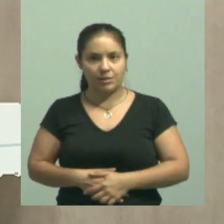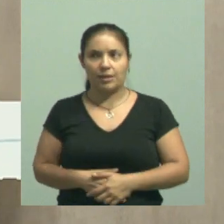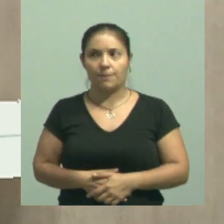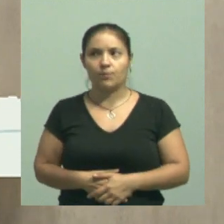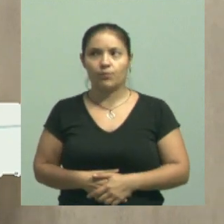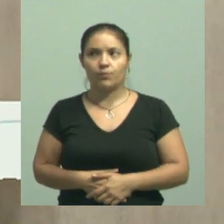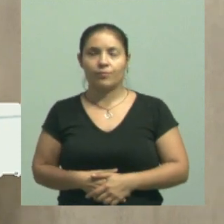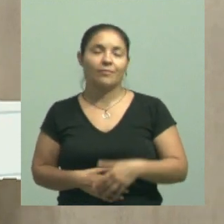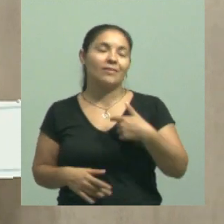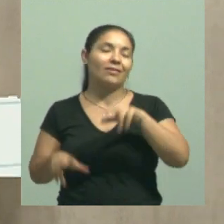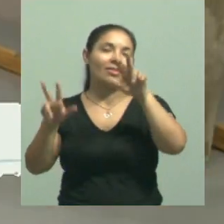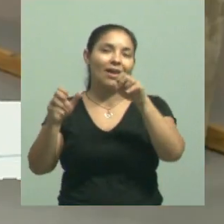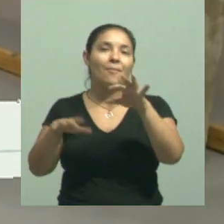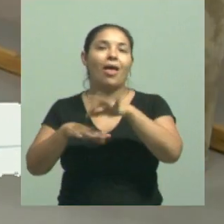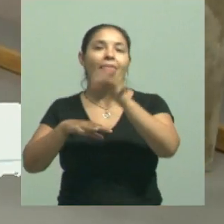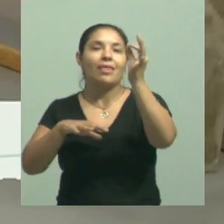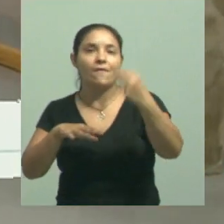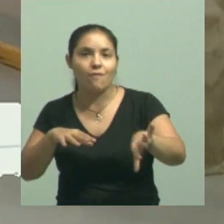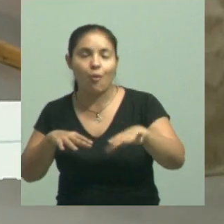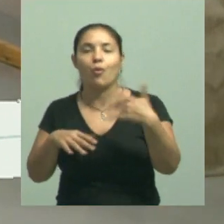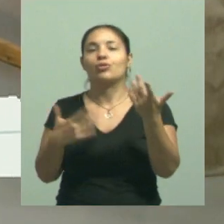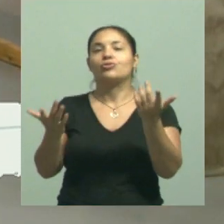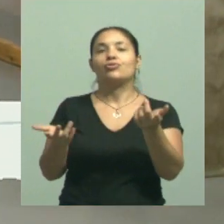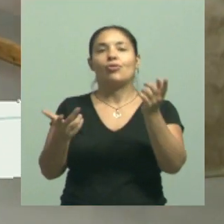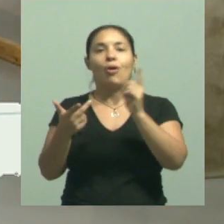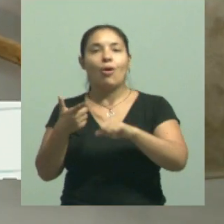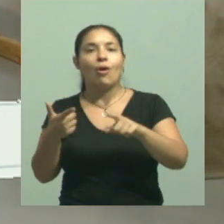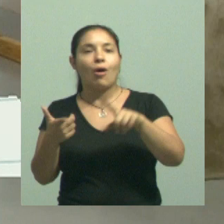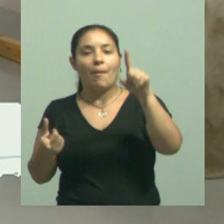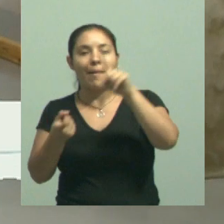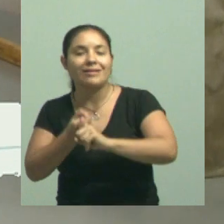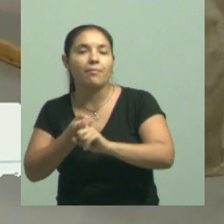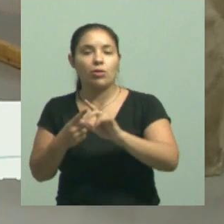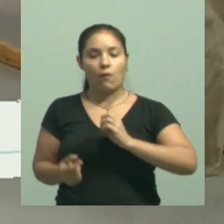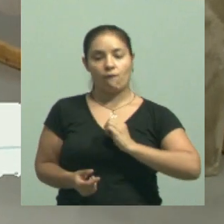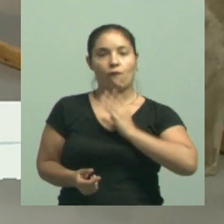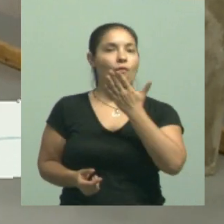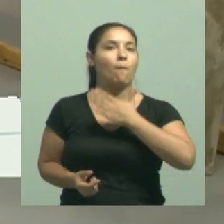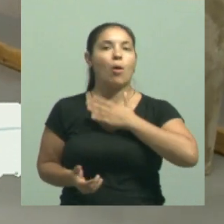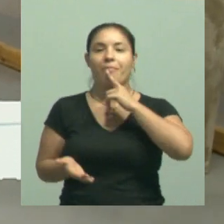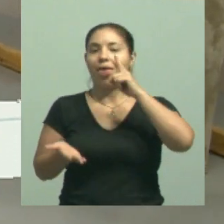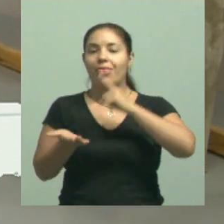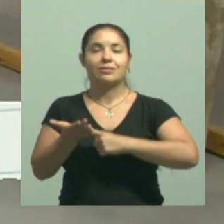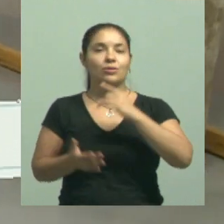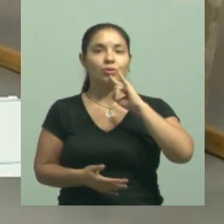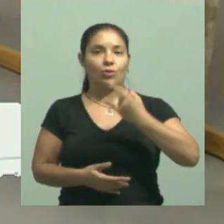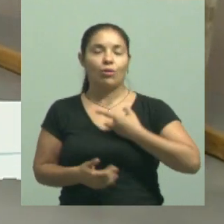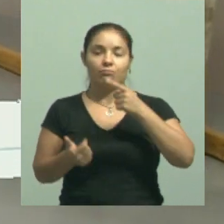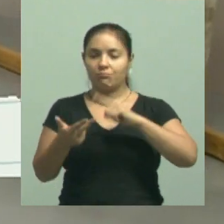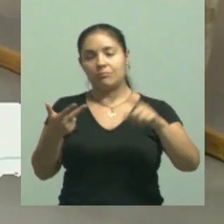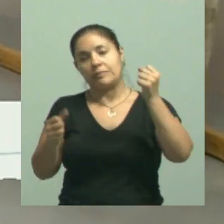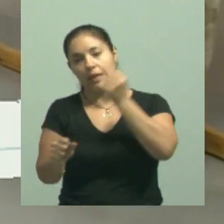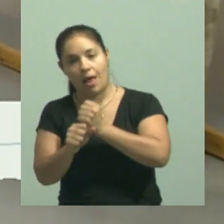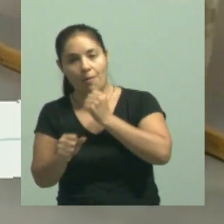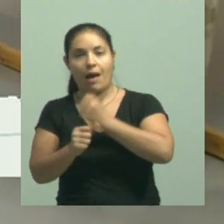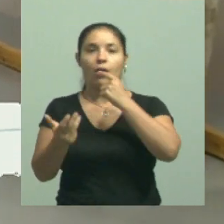divorcio, casamiento, matrimonio voluntario, claro, trabajo, voto, ¿no? Un montón de cosas